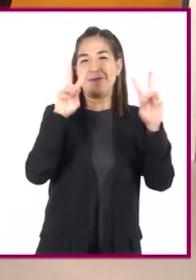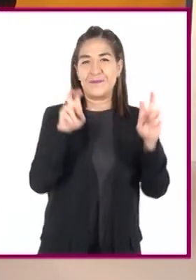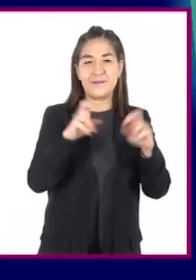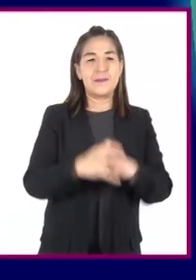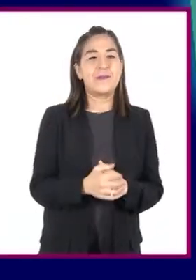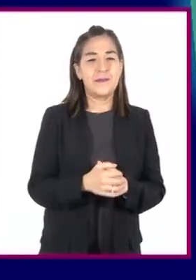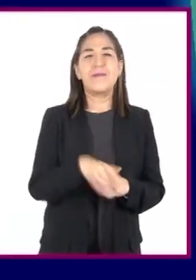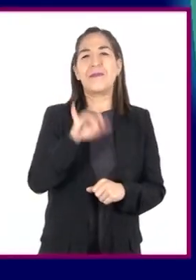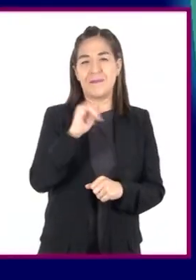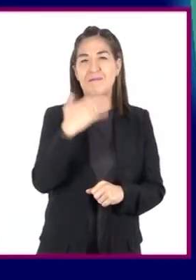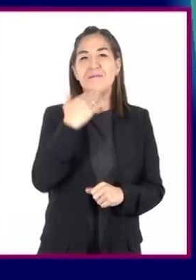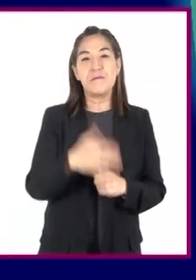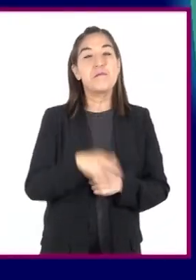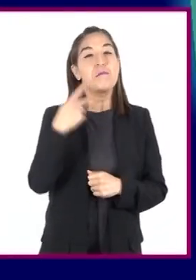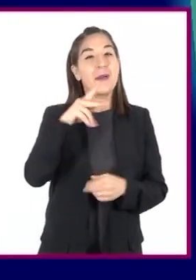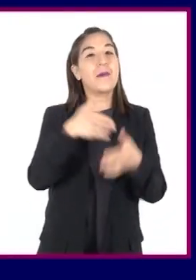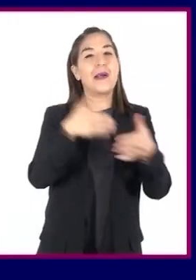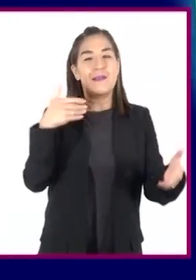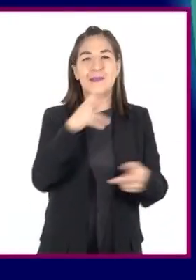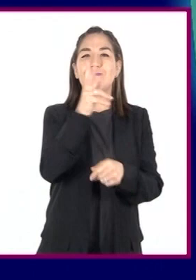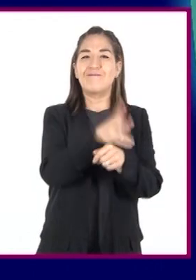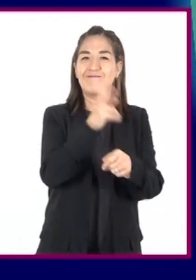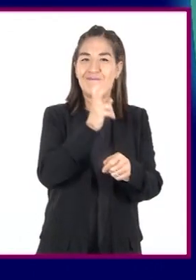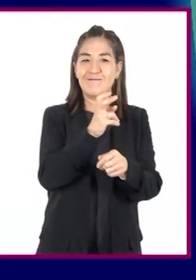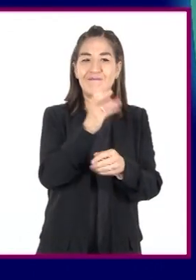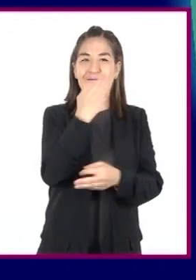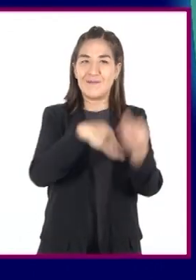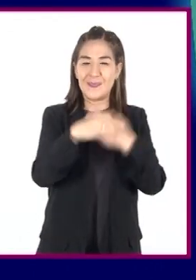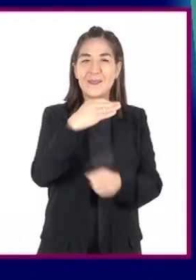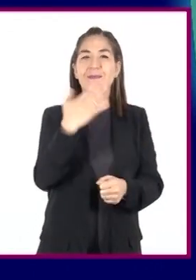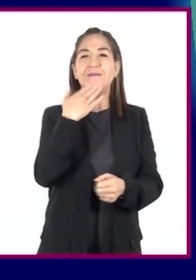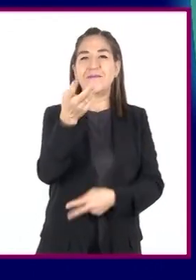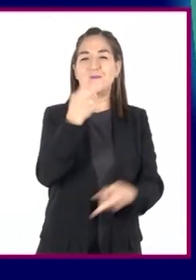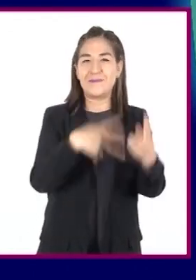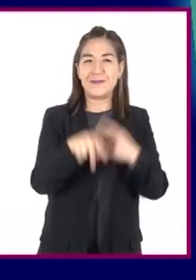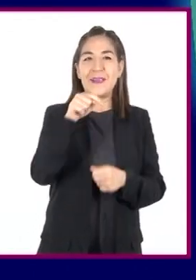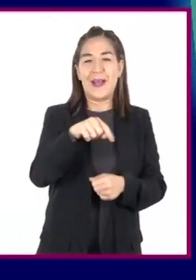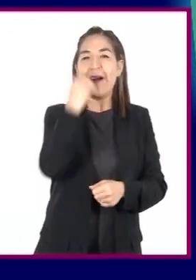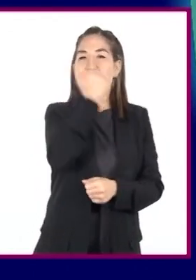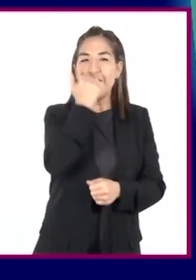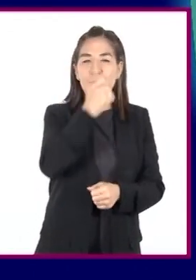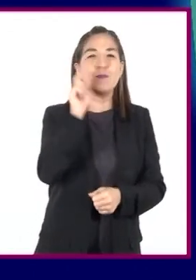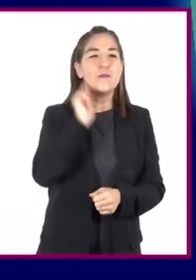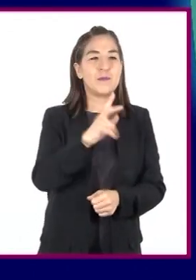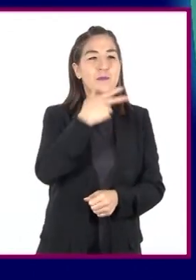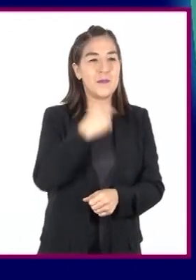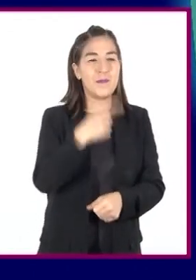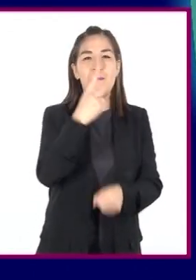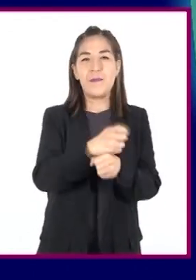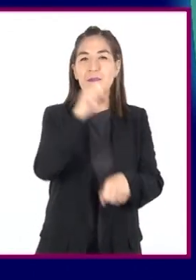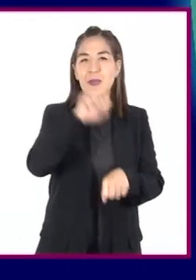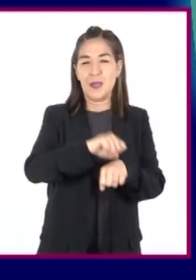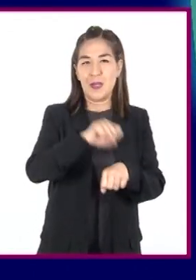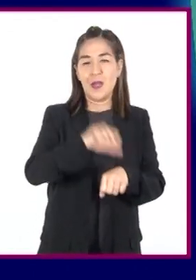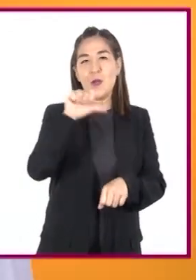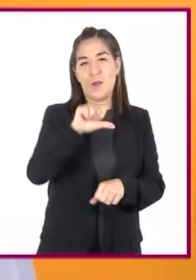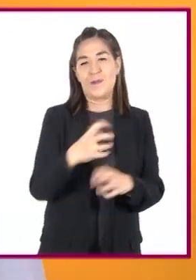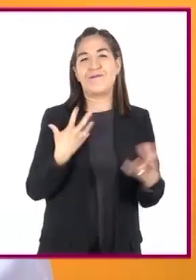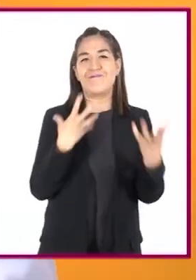pero antes demos la bienvenida a todas y todos los alumnos de primer año de secundaria que este día nos